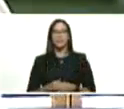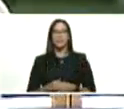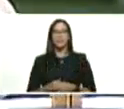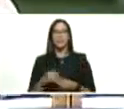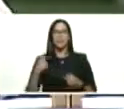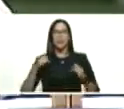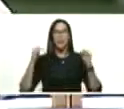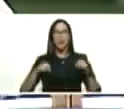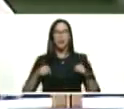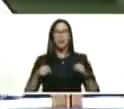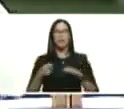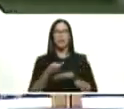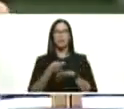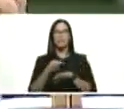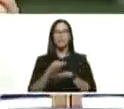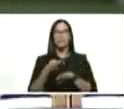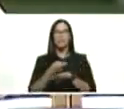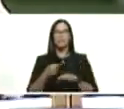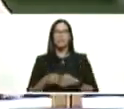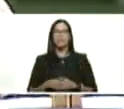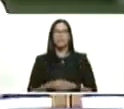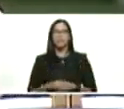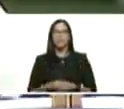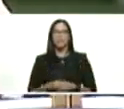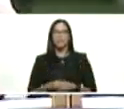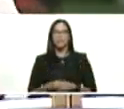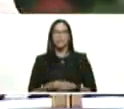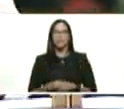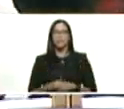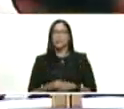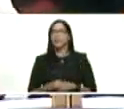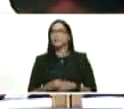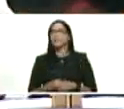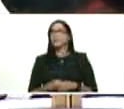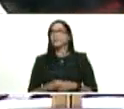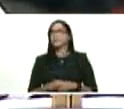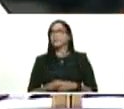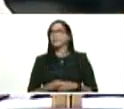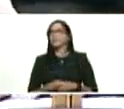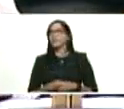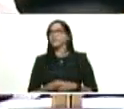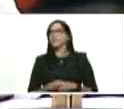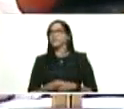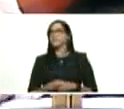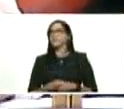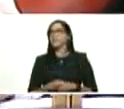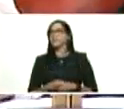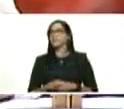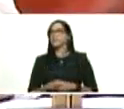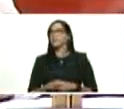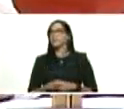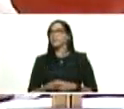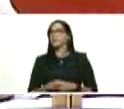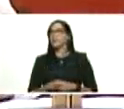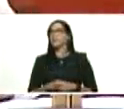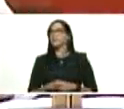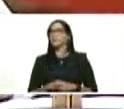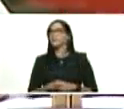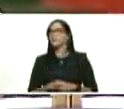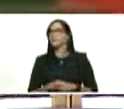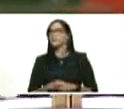en el estado, en el eje Guarenas-Guatire, eje industrial, eje productivo. Bueno, los CLAP llegaron